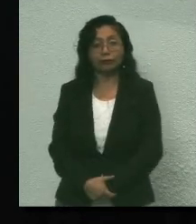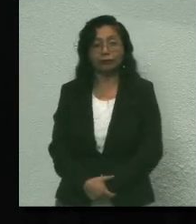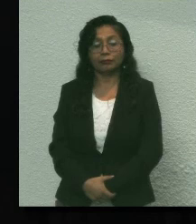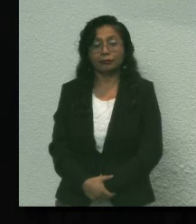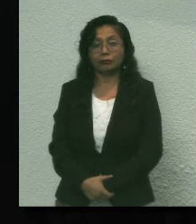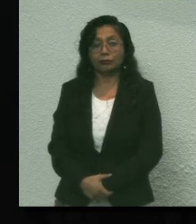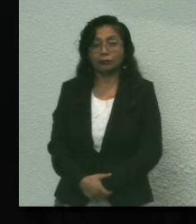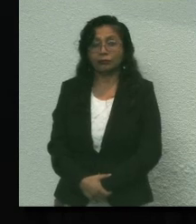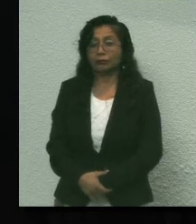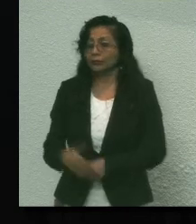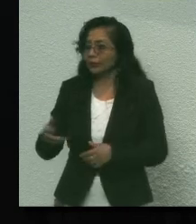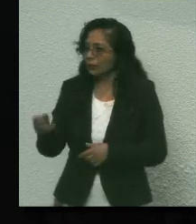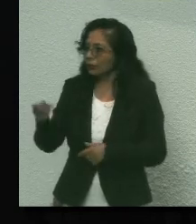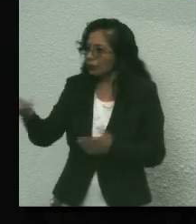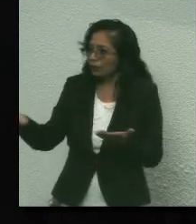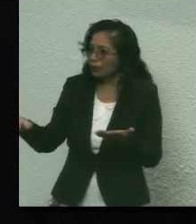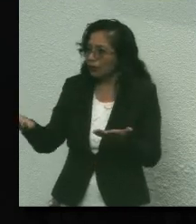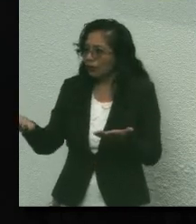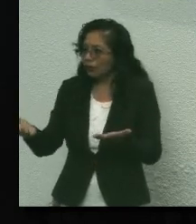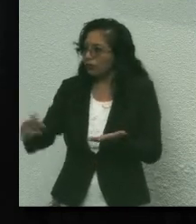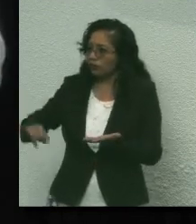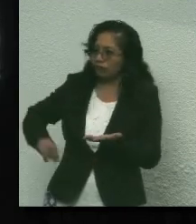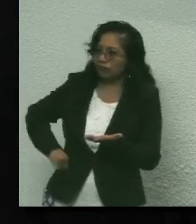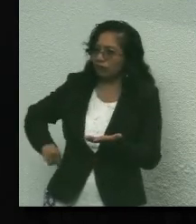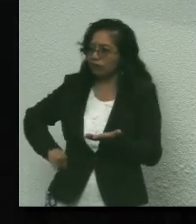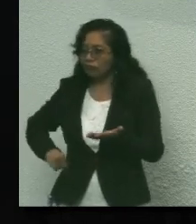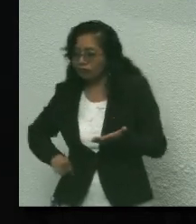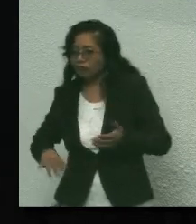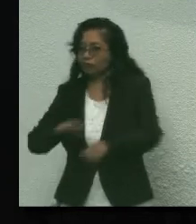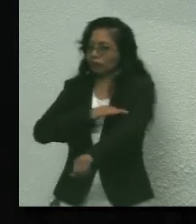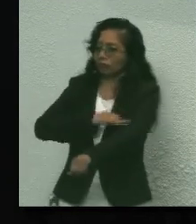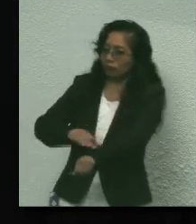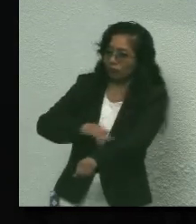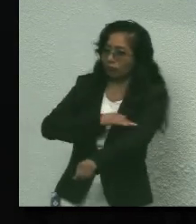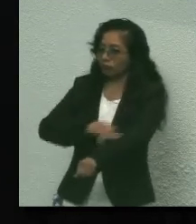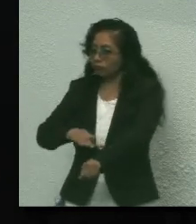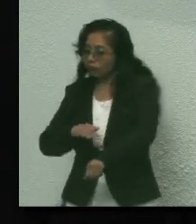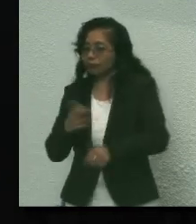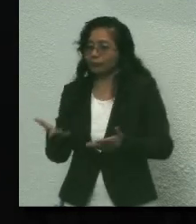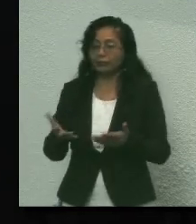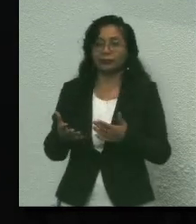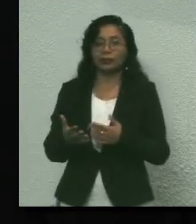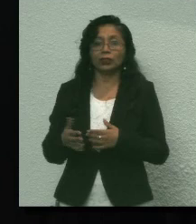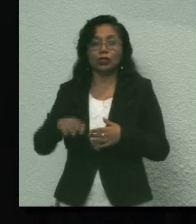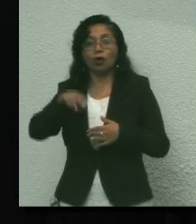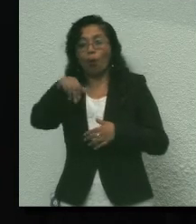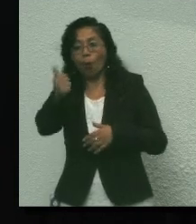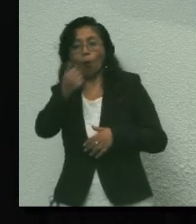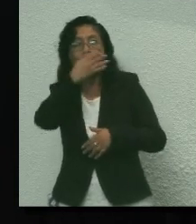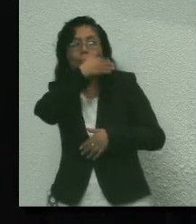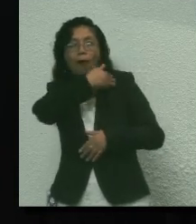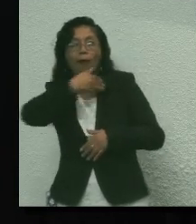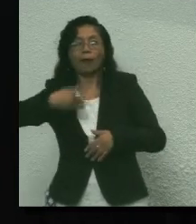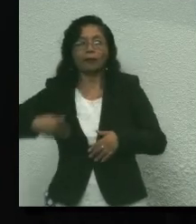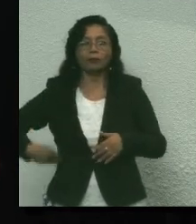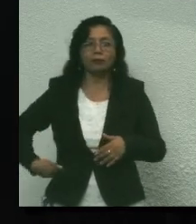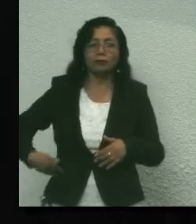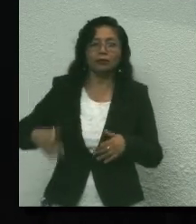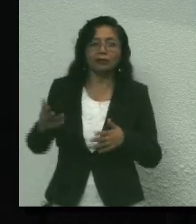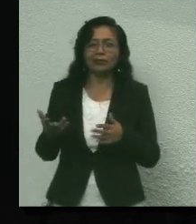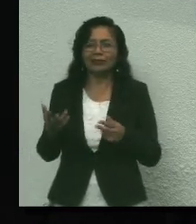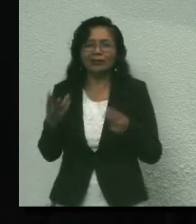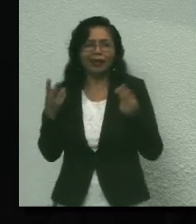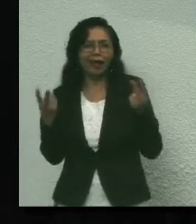en los que los intereses particulares o familiares, mientras los otros presidentes municipales sostienen una